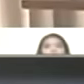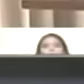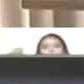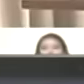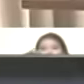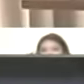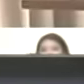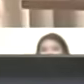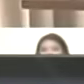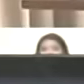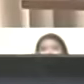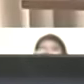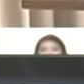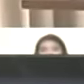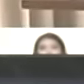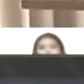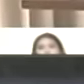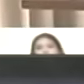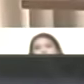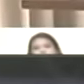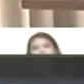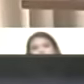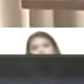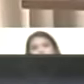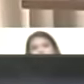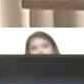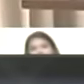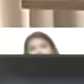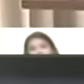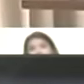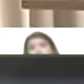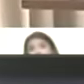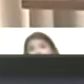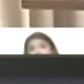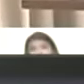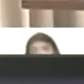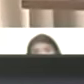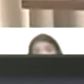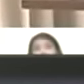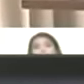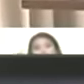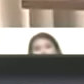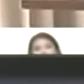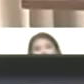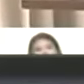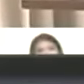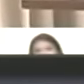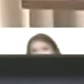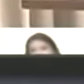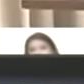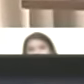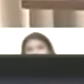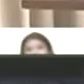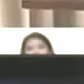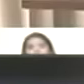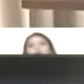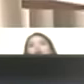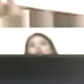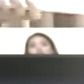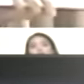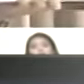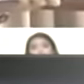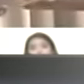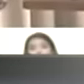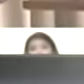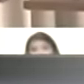transmitidas y se genera en Guri y después salen se transmite para después distribuir. Entonces, yo quiero enseñarles algunos